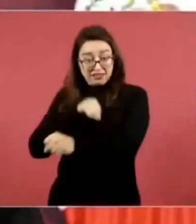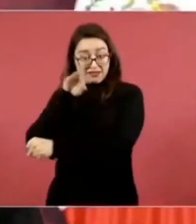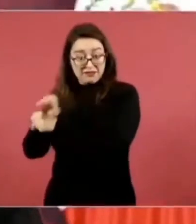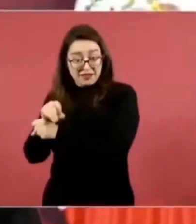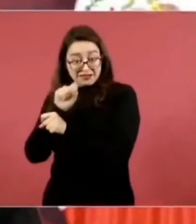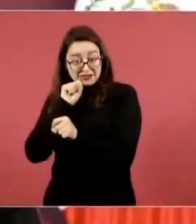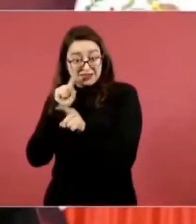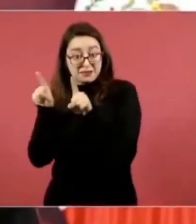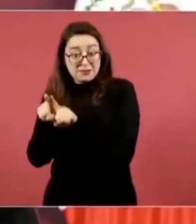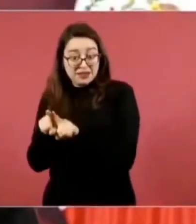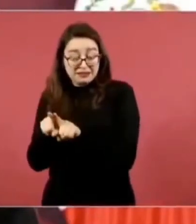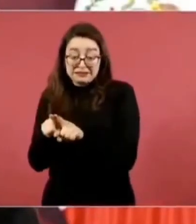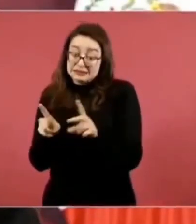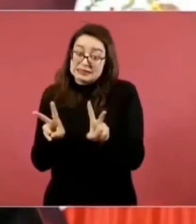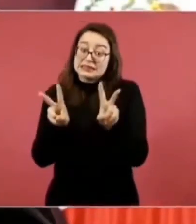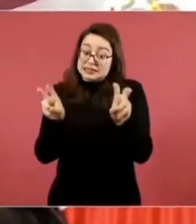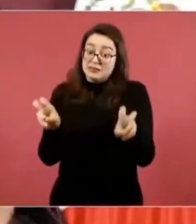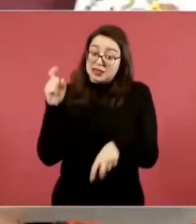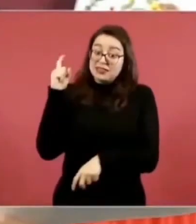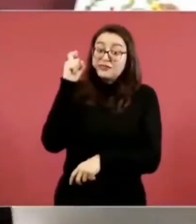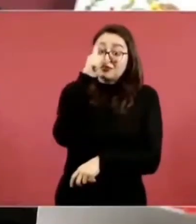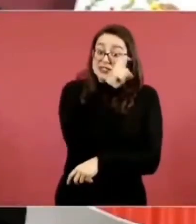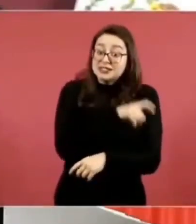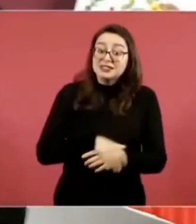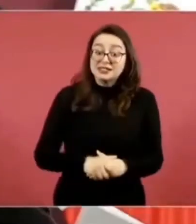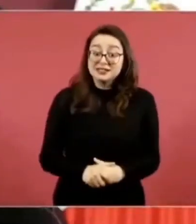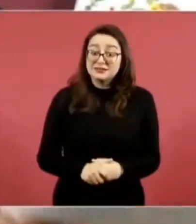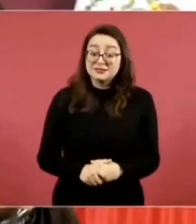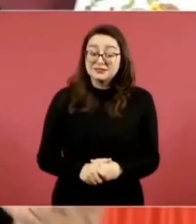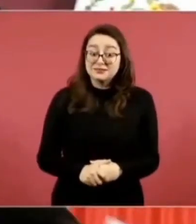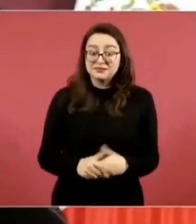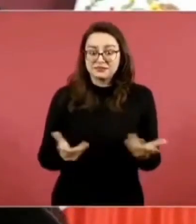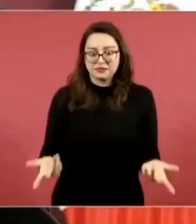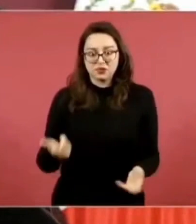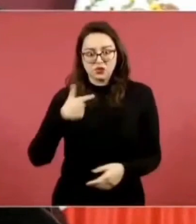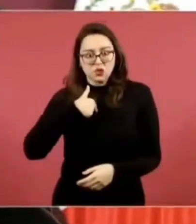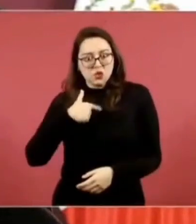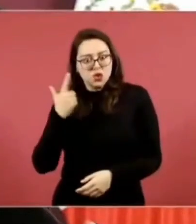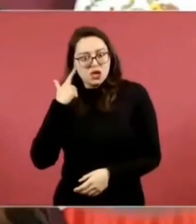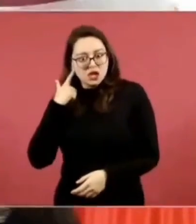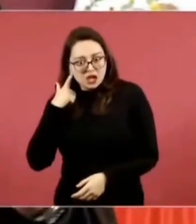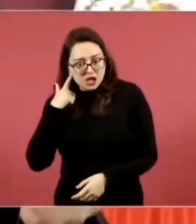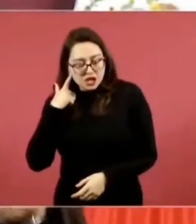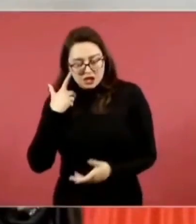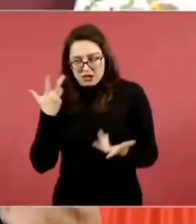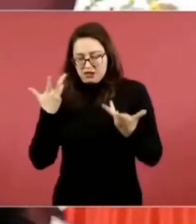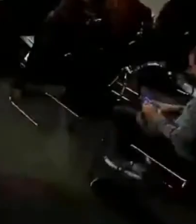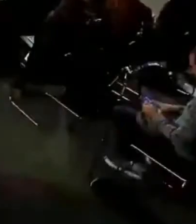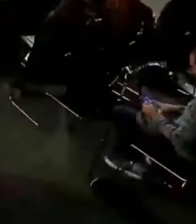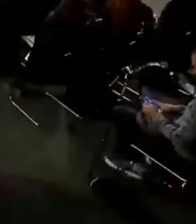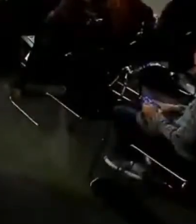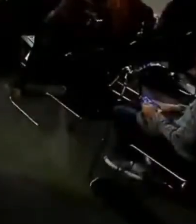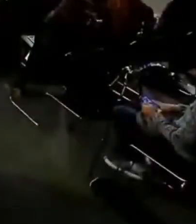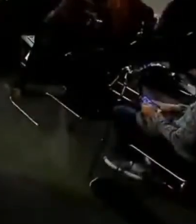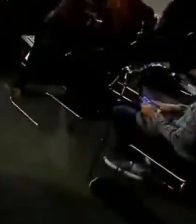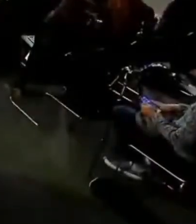Es un tema importante. Entonces, por eso, cuando me entero, pero además lo que más